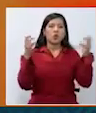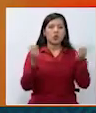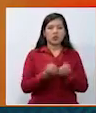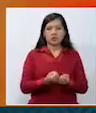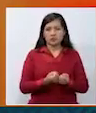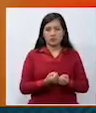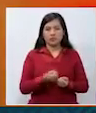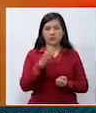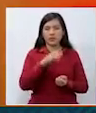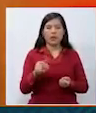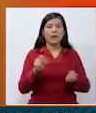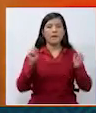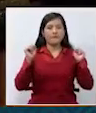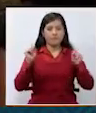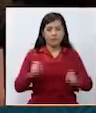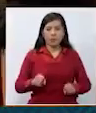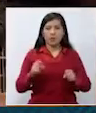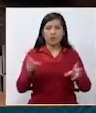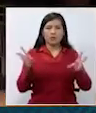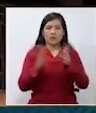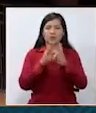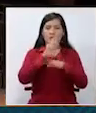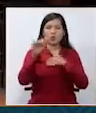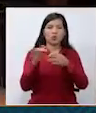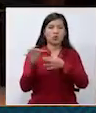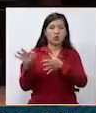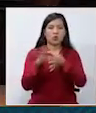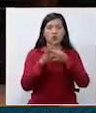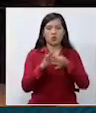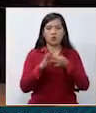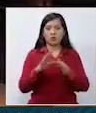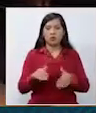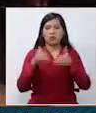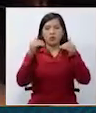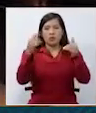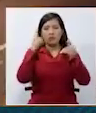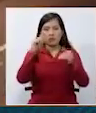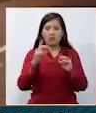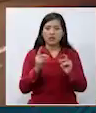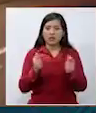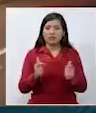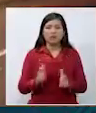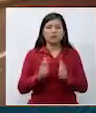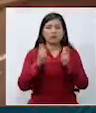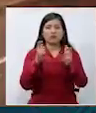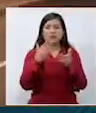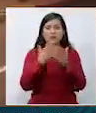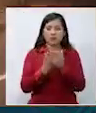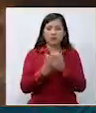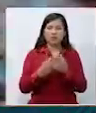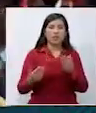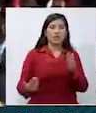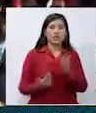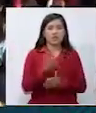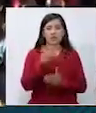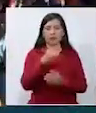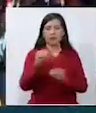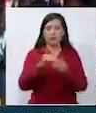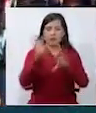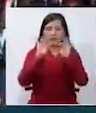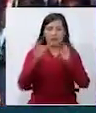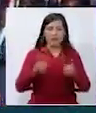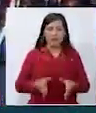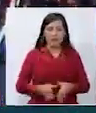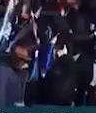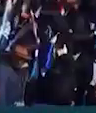puedan de esa manera allanar la renovación y o elección de su directiva.